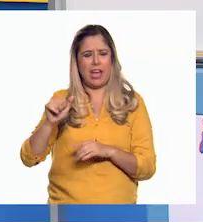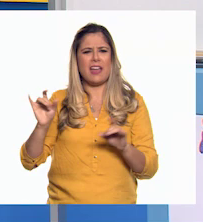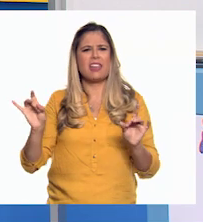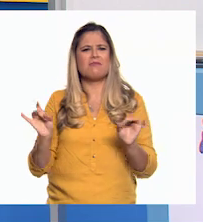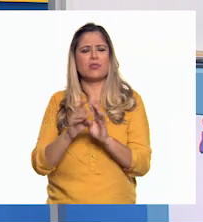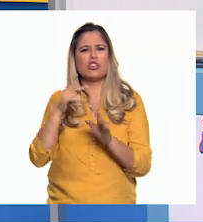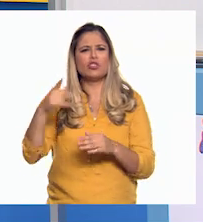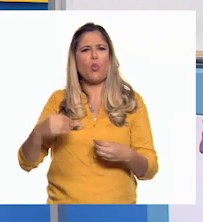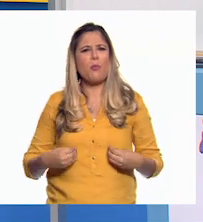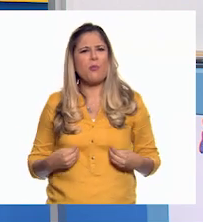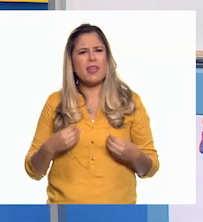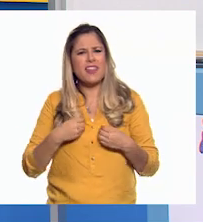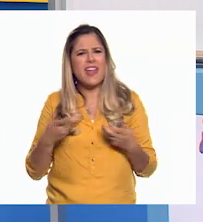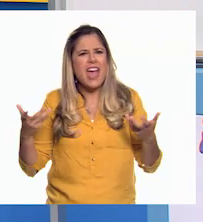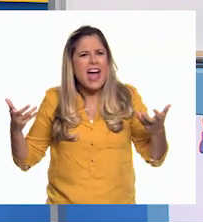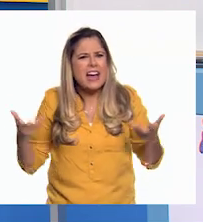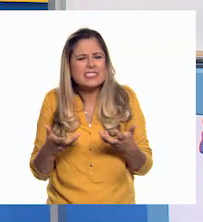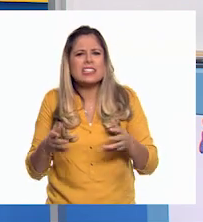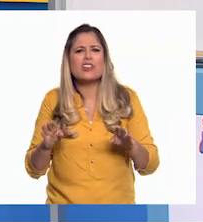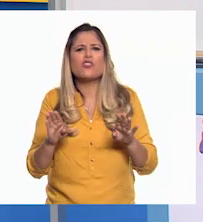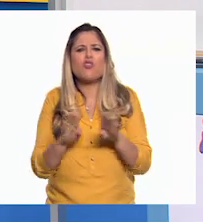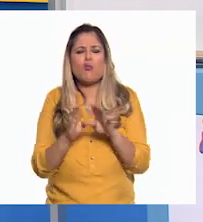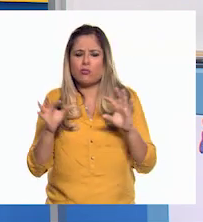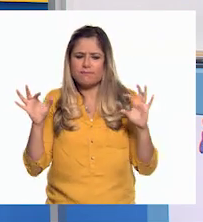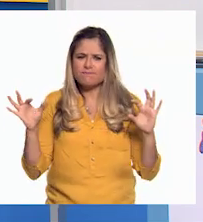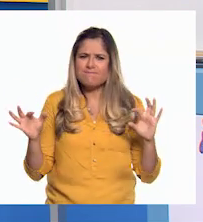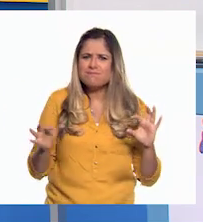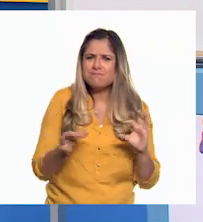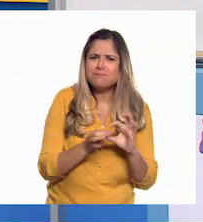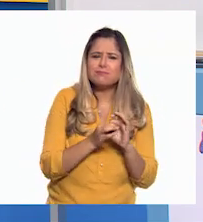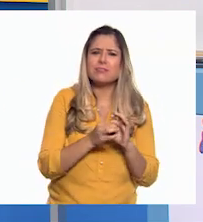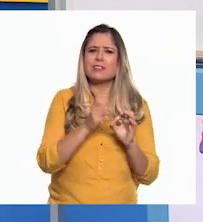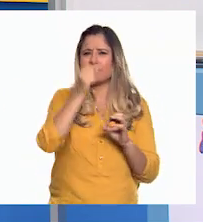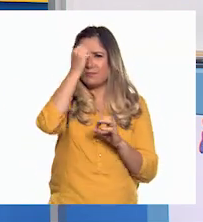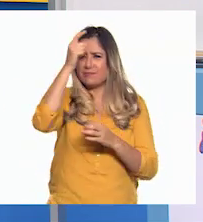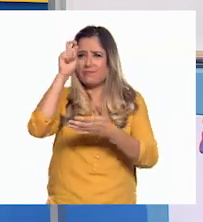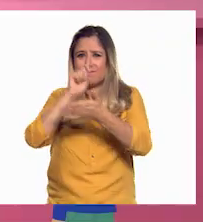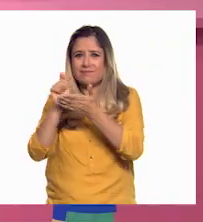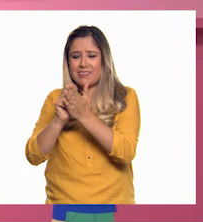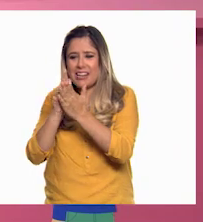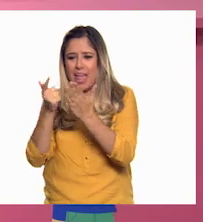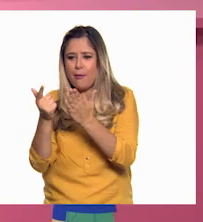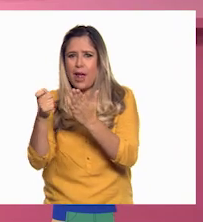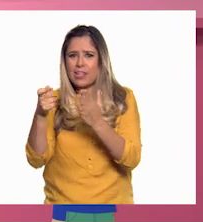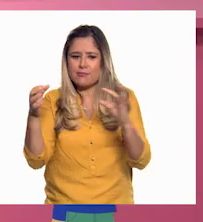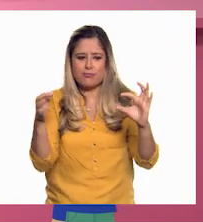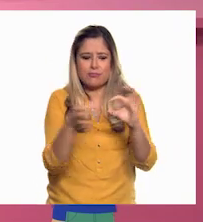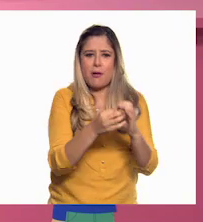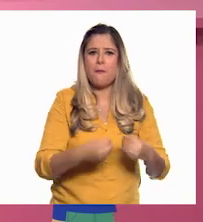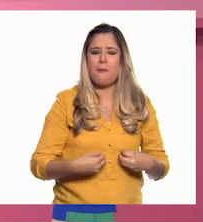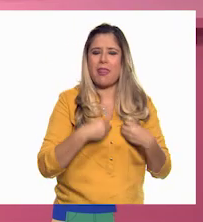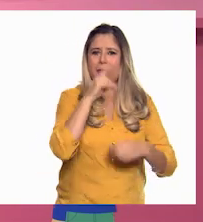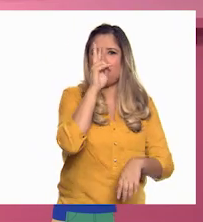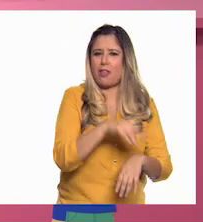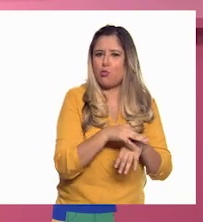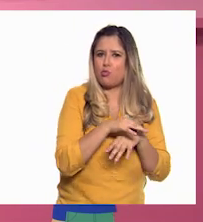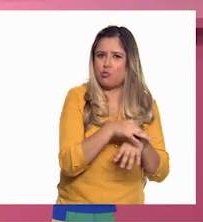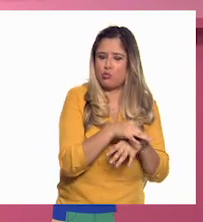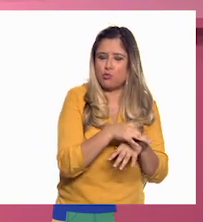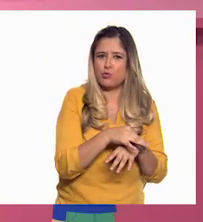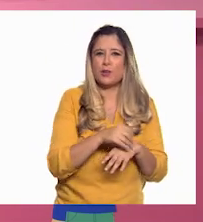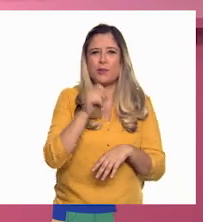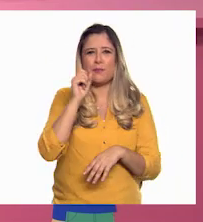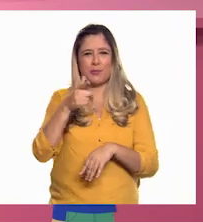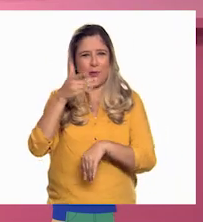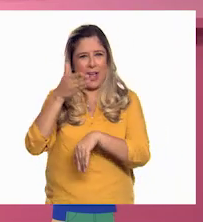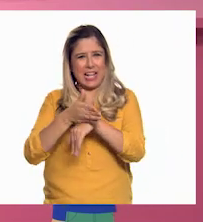vida y a cómo éste guardaba relación con una de sus obras. ¿Fue cuando mencionó su cuento El castigo